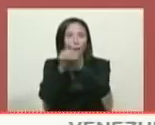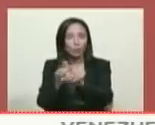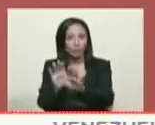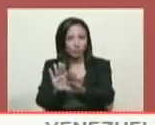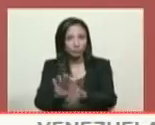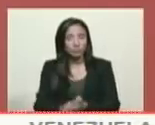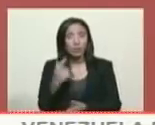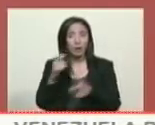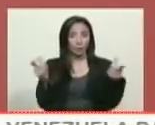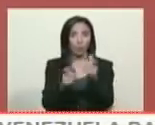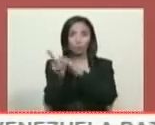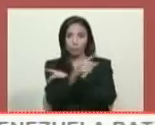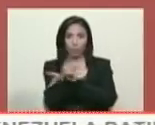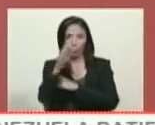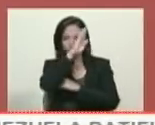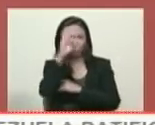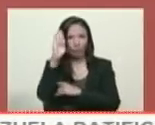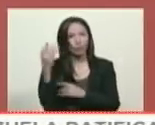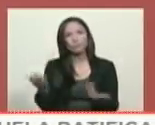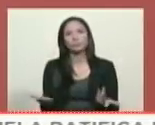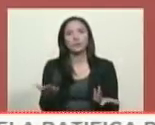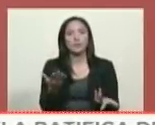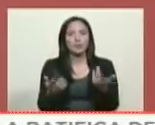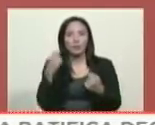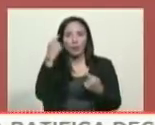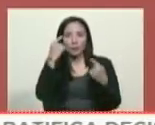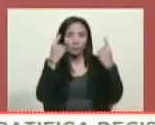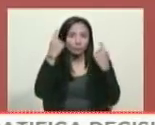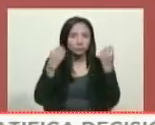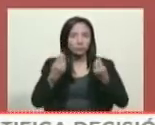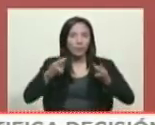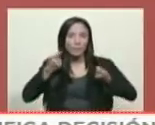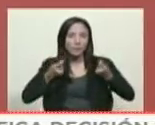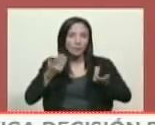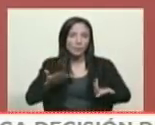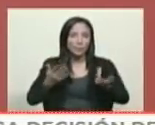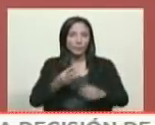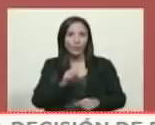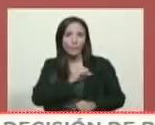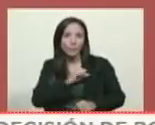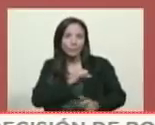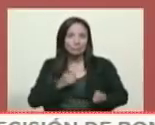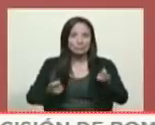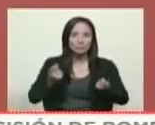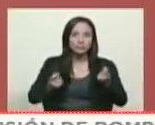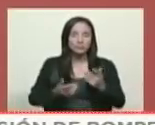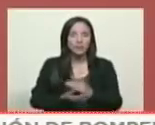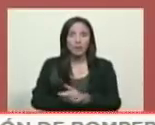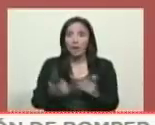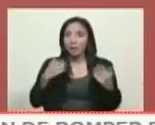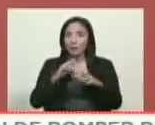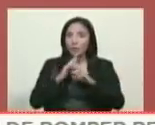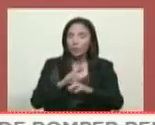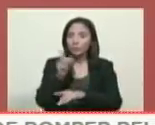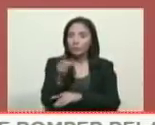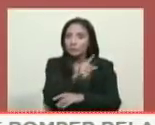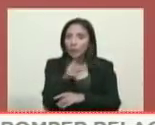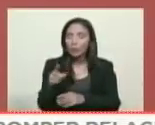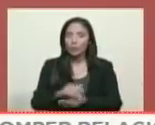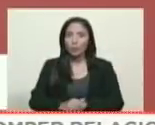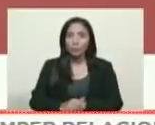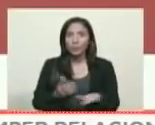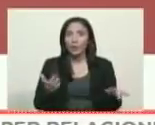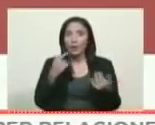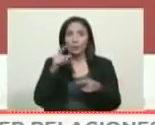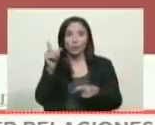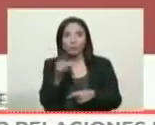se reunió con Diosdado. Deja de mover las pestañas, deja de pestañear. Si usted, la novia, la esposa, el novio, el